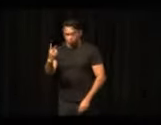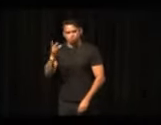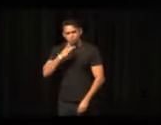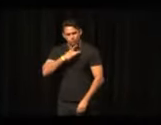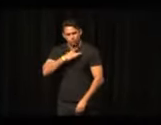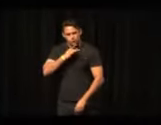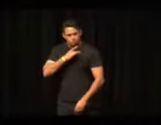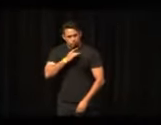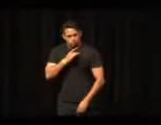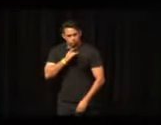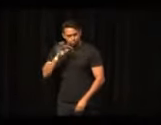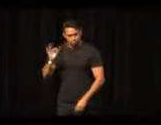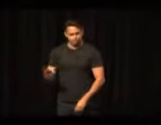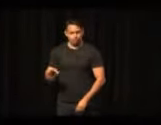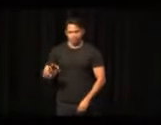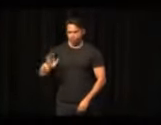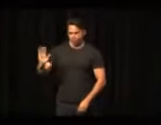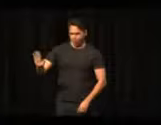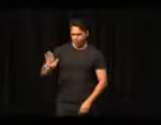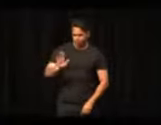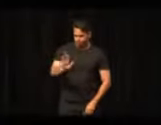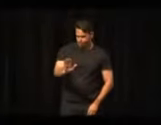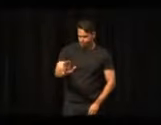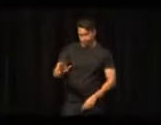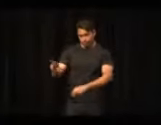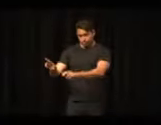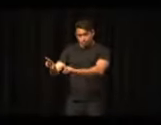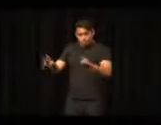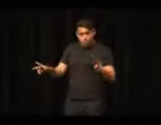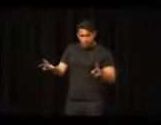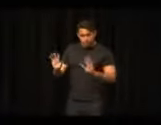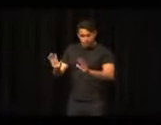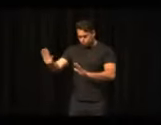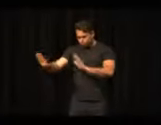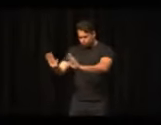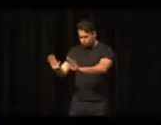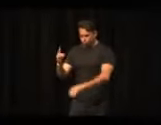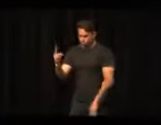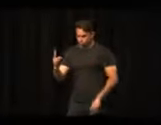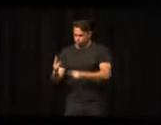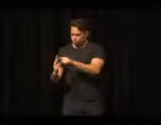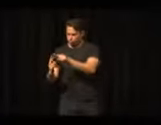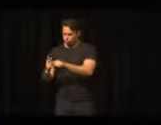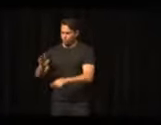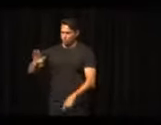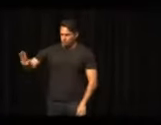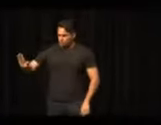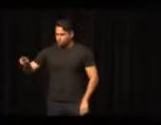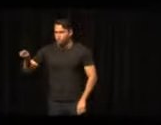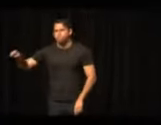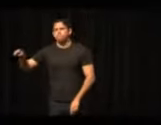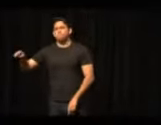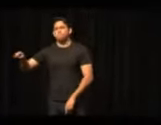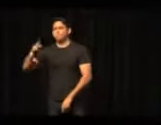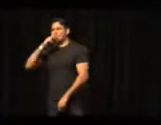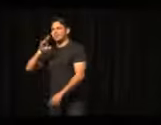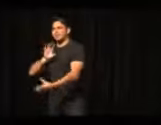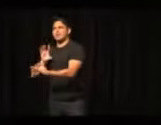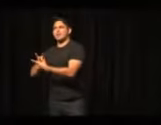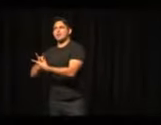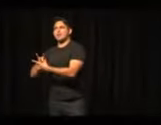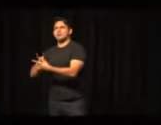son voluntarias, pero con aspectos diferentes. Una se estaba relacionada